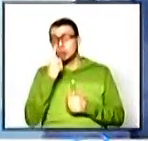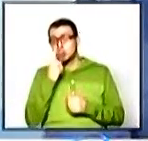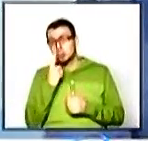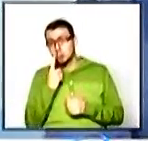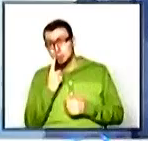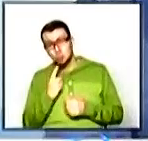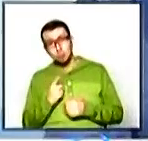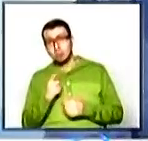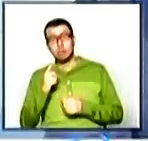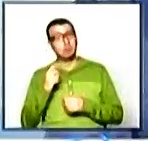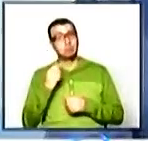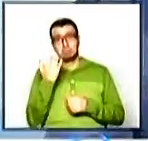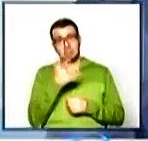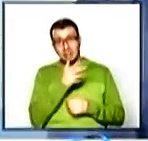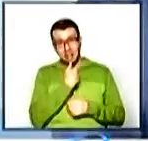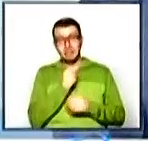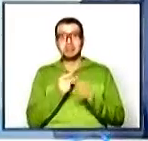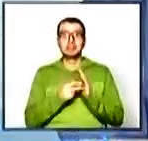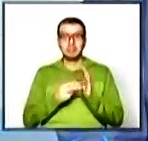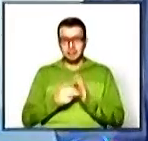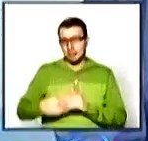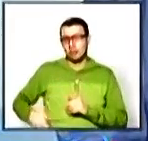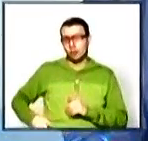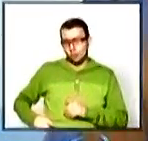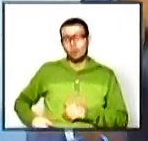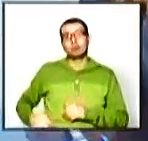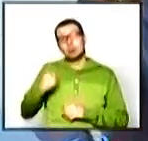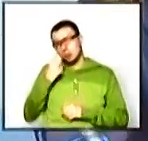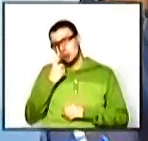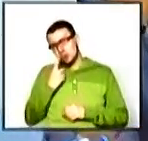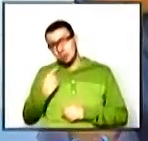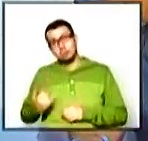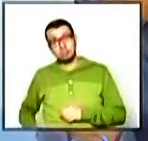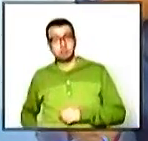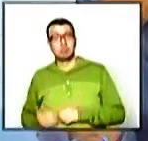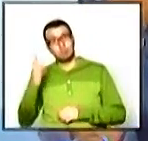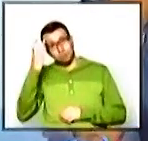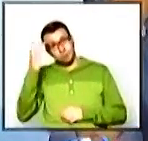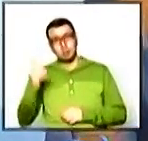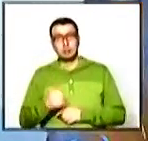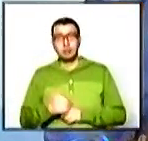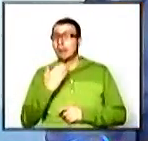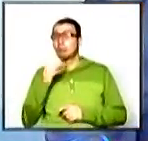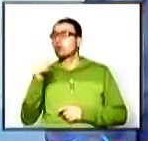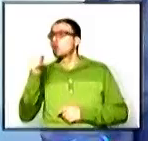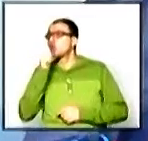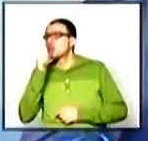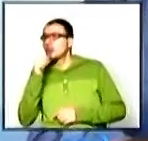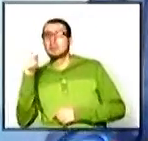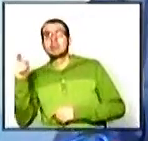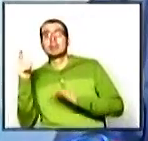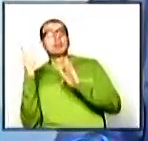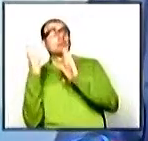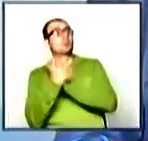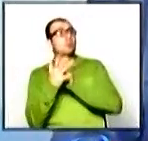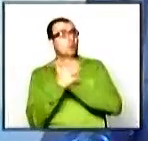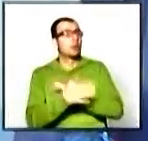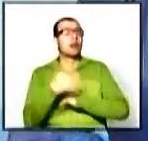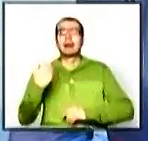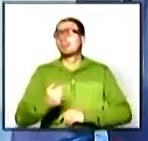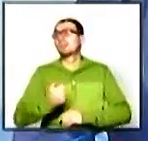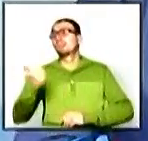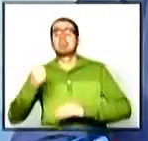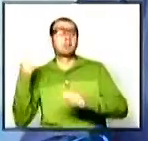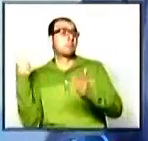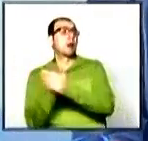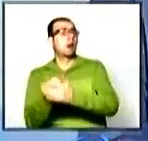con el colon. A ustedes seguramente a todos les ha pasado una noticia, que fulano de tal tuvo un accidente, corran para el baño. Ahí